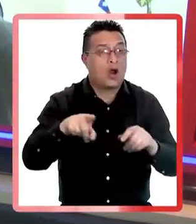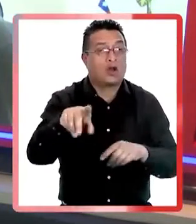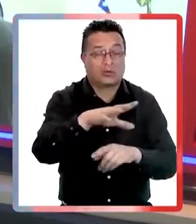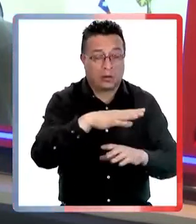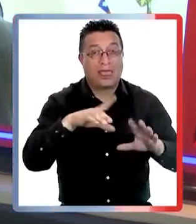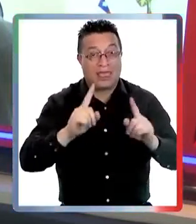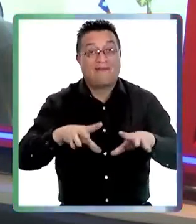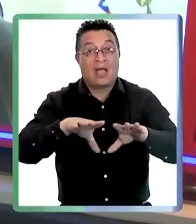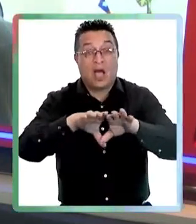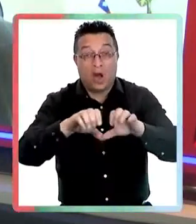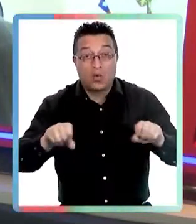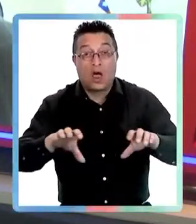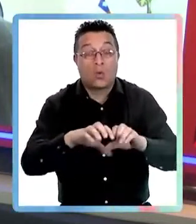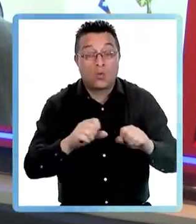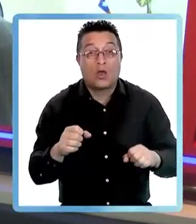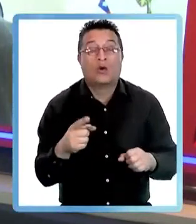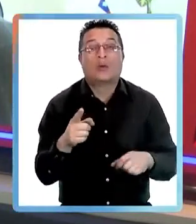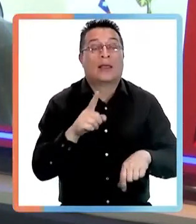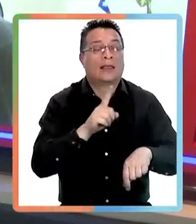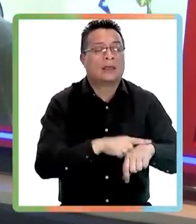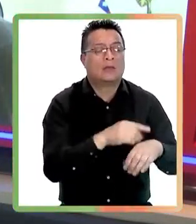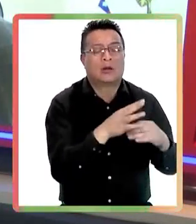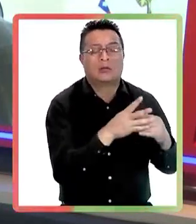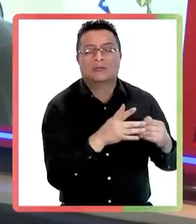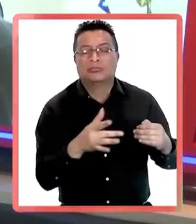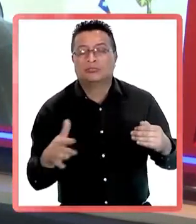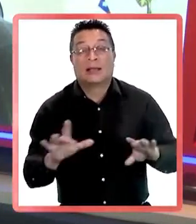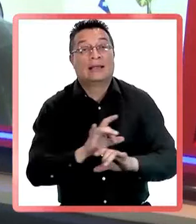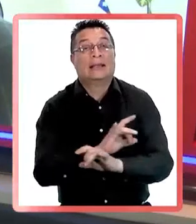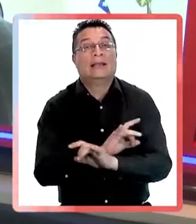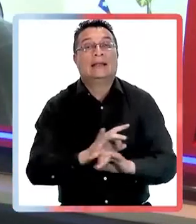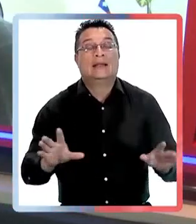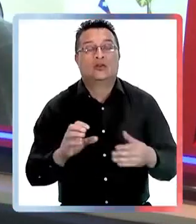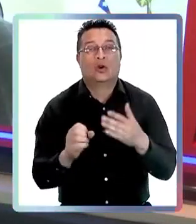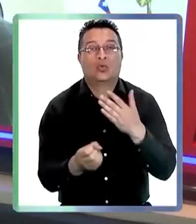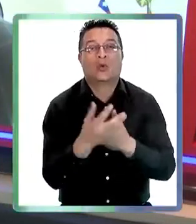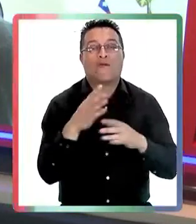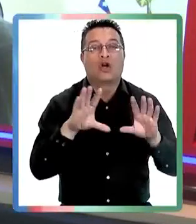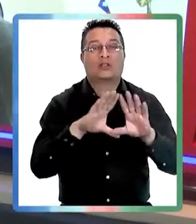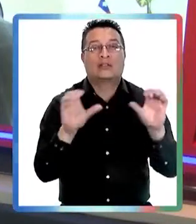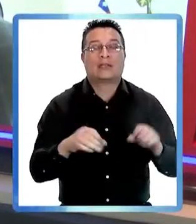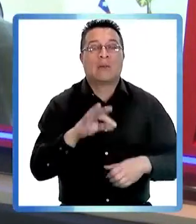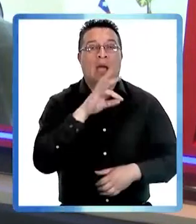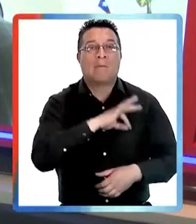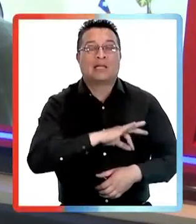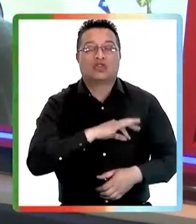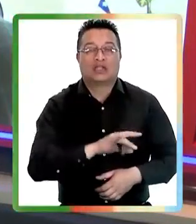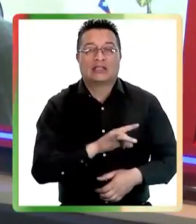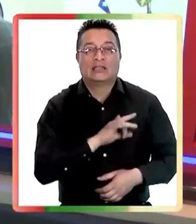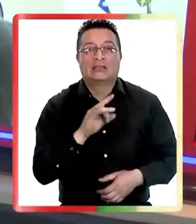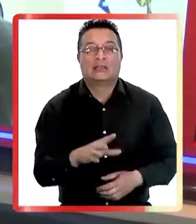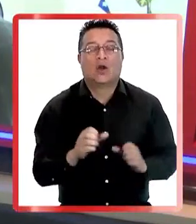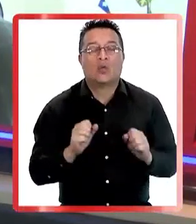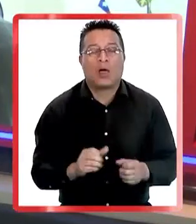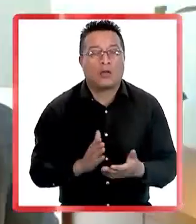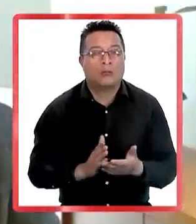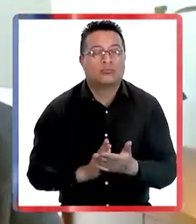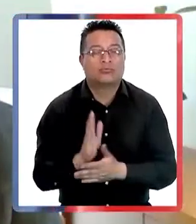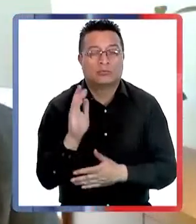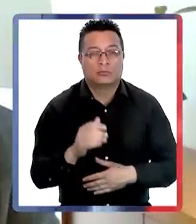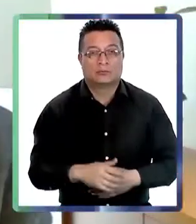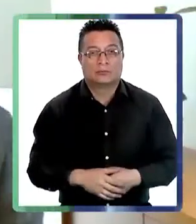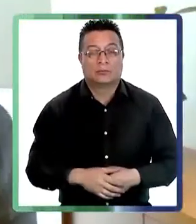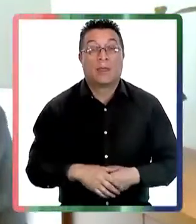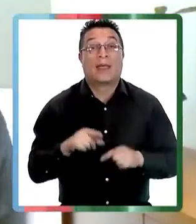en algún minuto tienen que ponerse de acuerdo, ¿cuándo creen ustedes que podría estar en marcha un nuevo sistema de pensiones en Chile si somos más o menos optimistas?